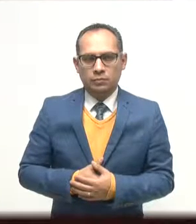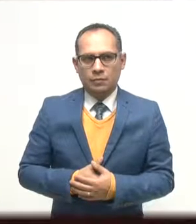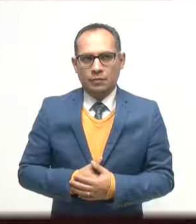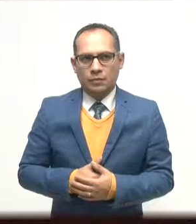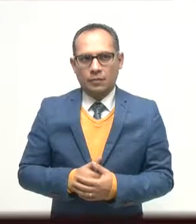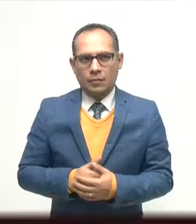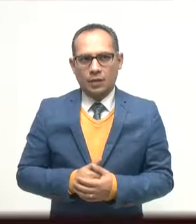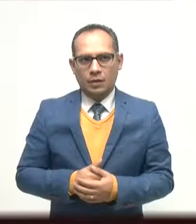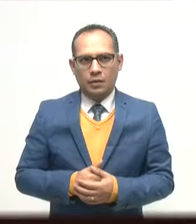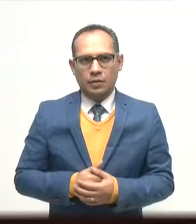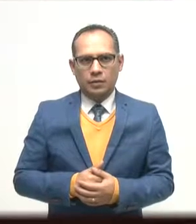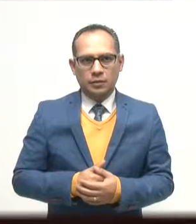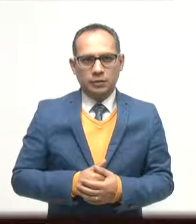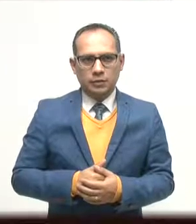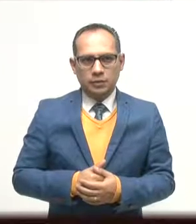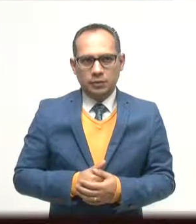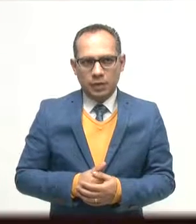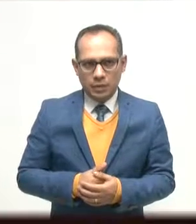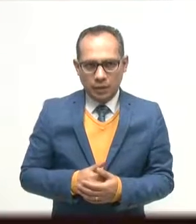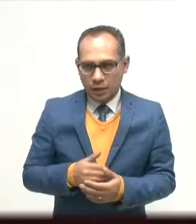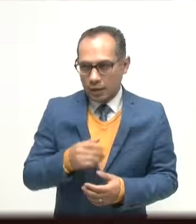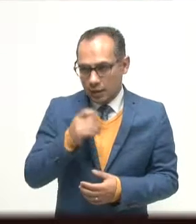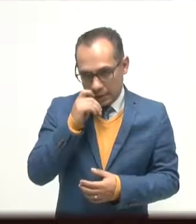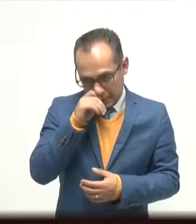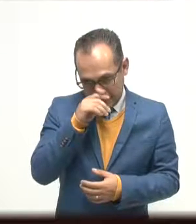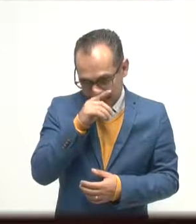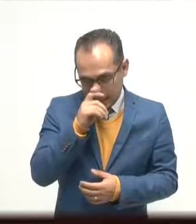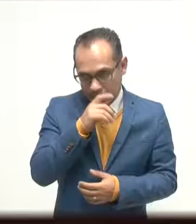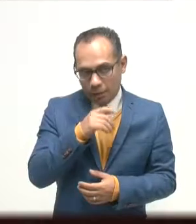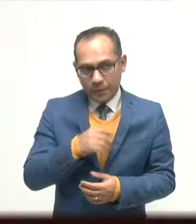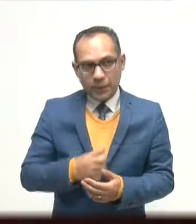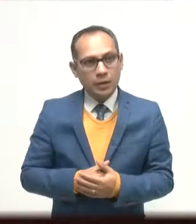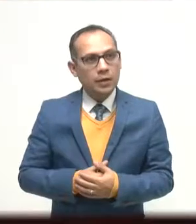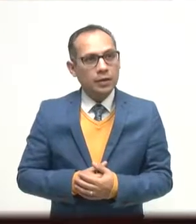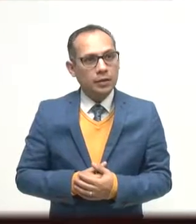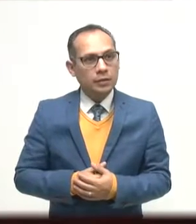con su permiso presidente a veces